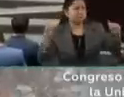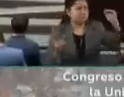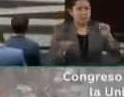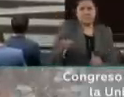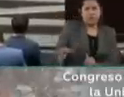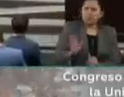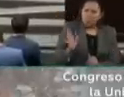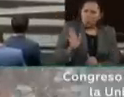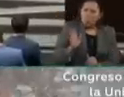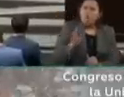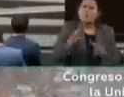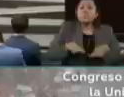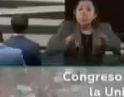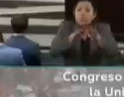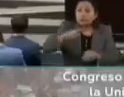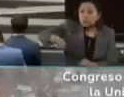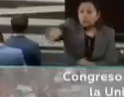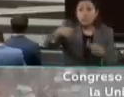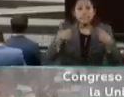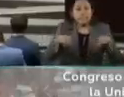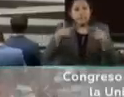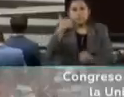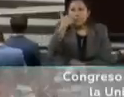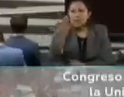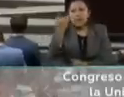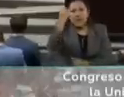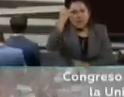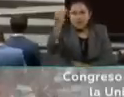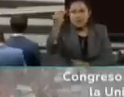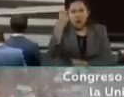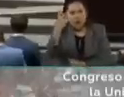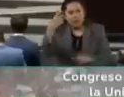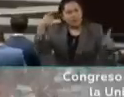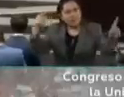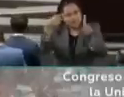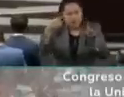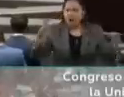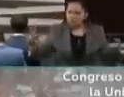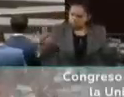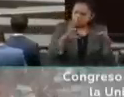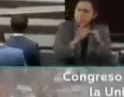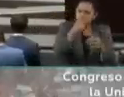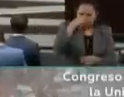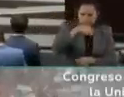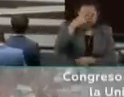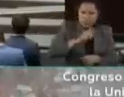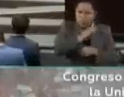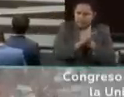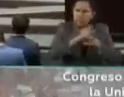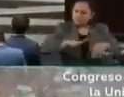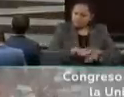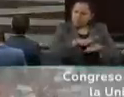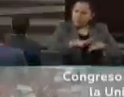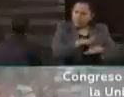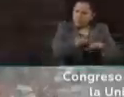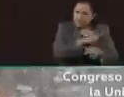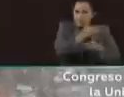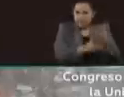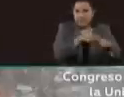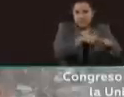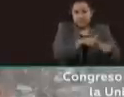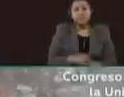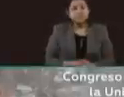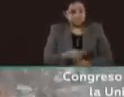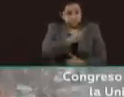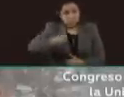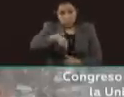para seguir transformando este país. Nuestra mayoría legislativa implica la responsabilidad que asumimos